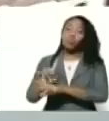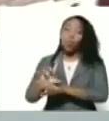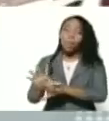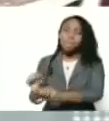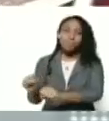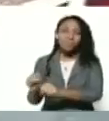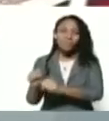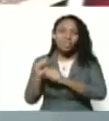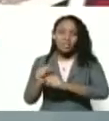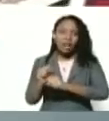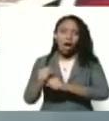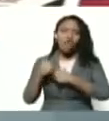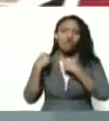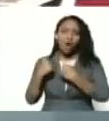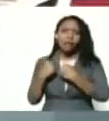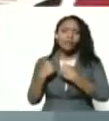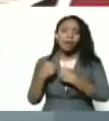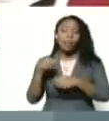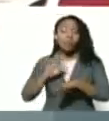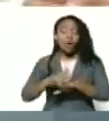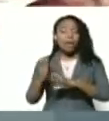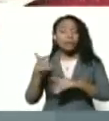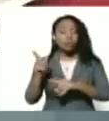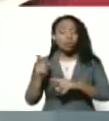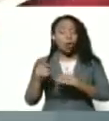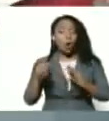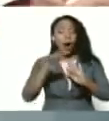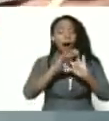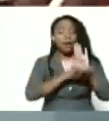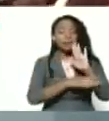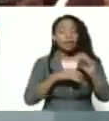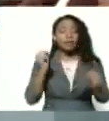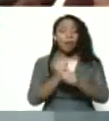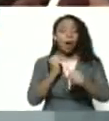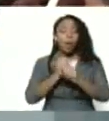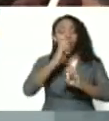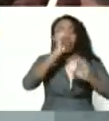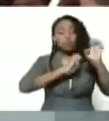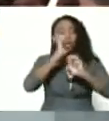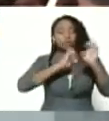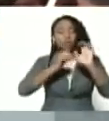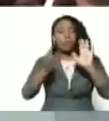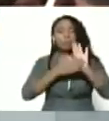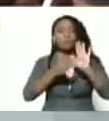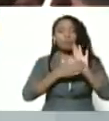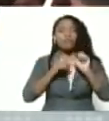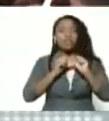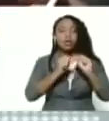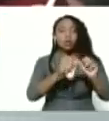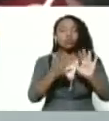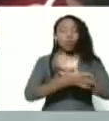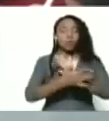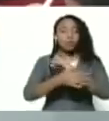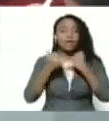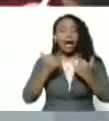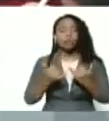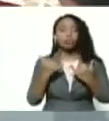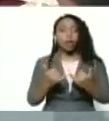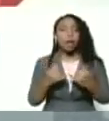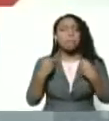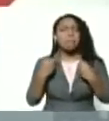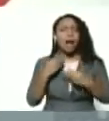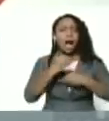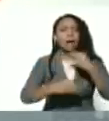Por eso tenemos que tener nuestra agenda de trabajo, de evaluación permanente, bien actualizada para